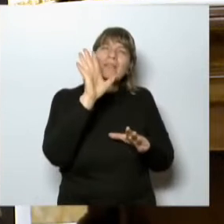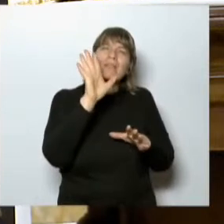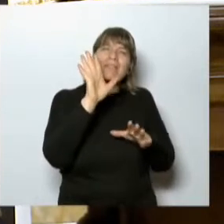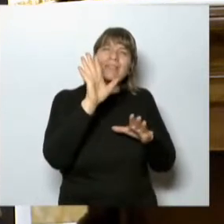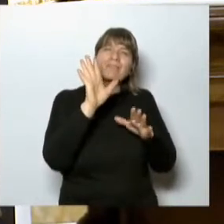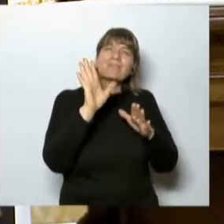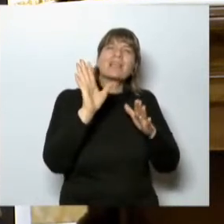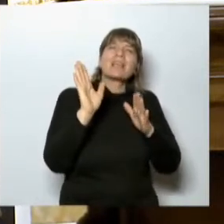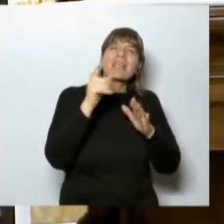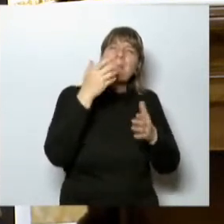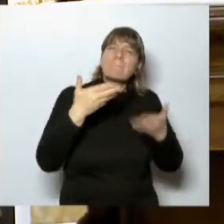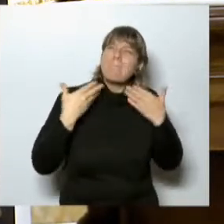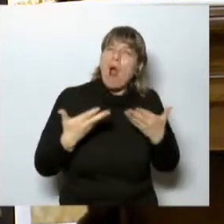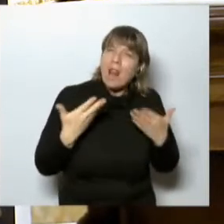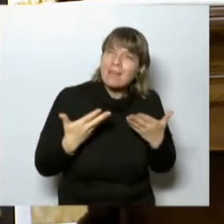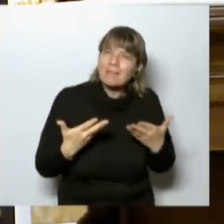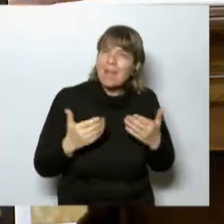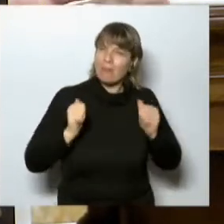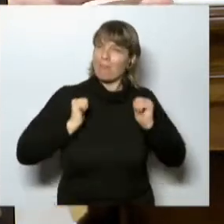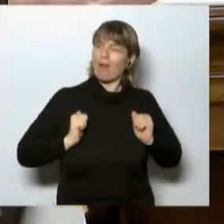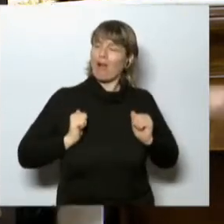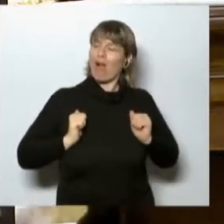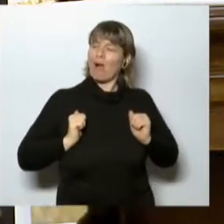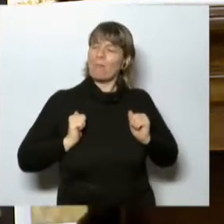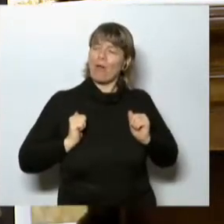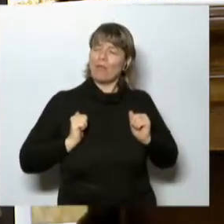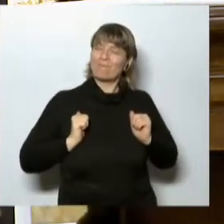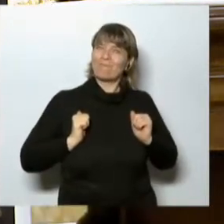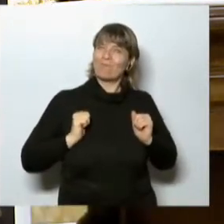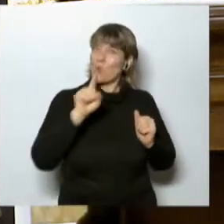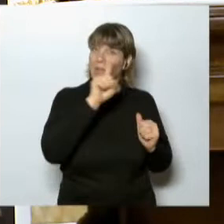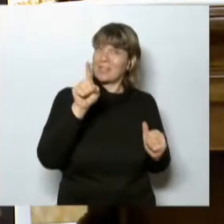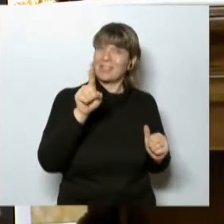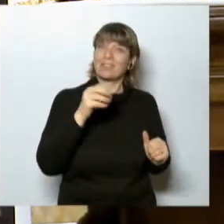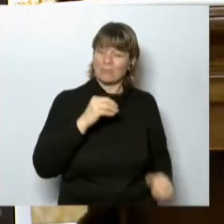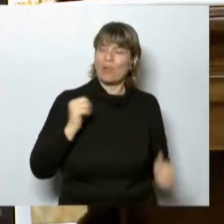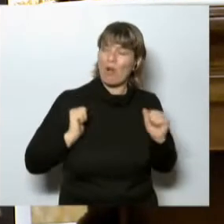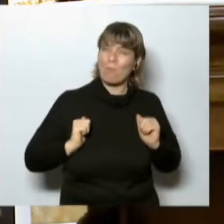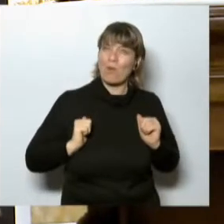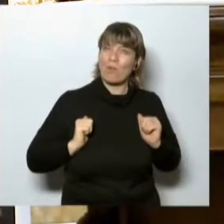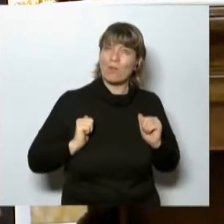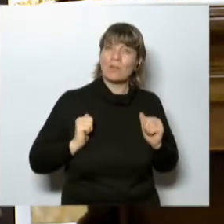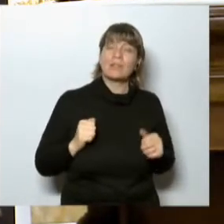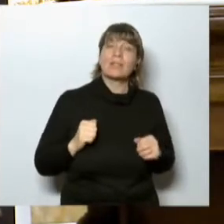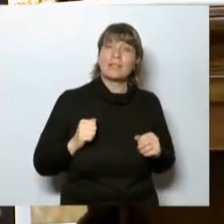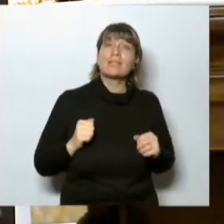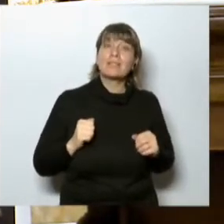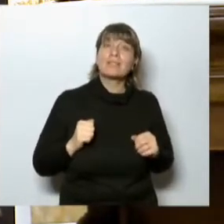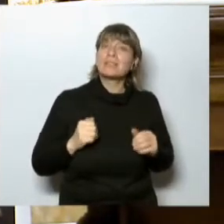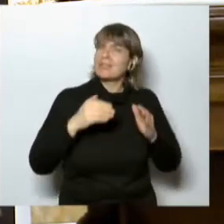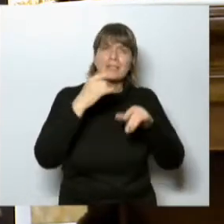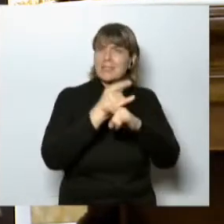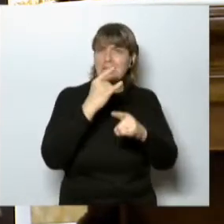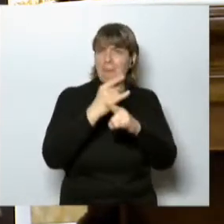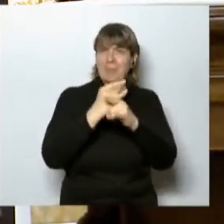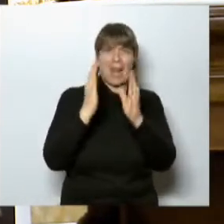molesta aquello que no le es cómodo para vivir con ese barniz. Este episodio se prolongó siempre